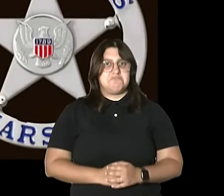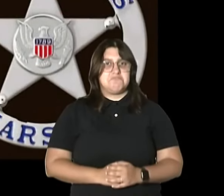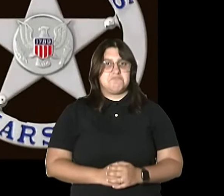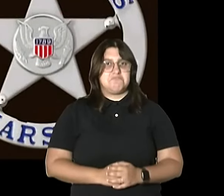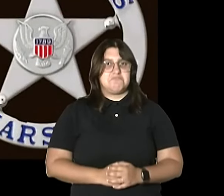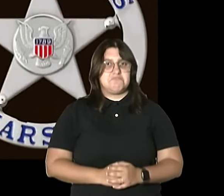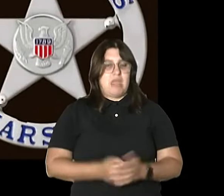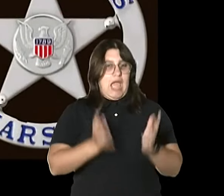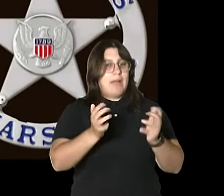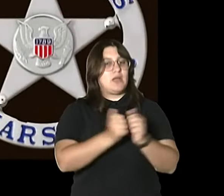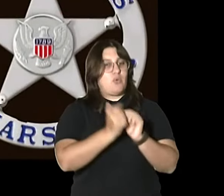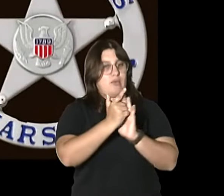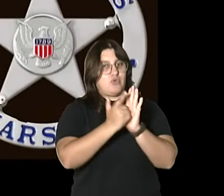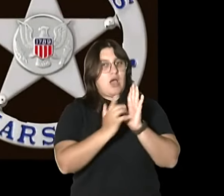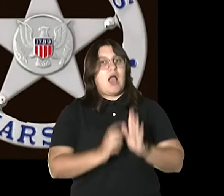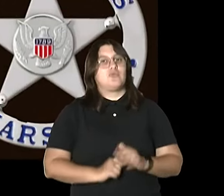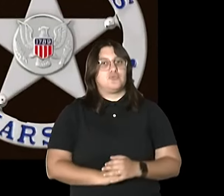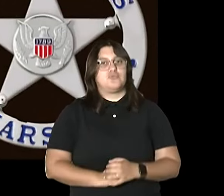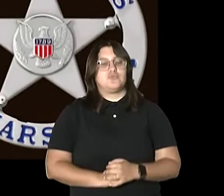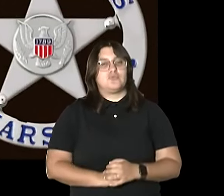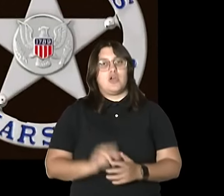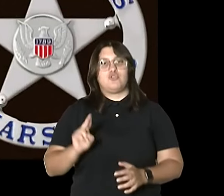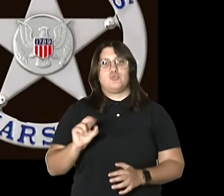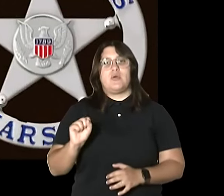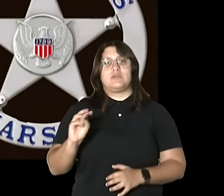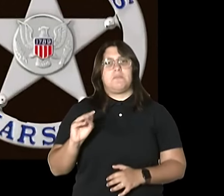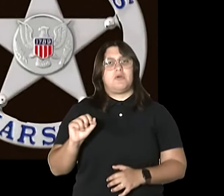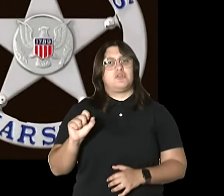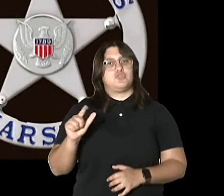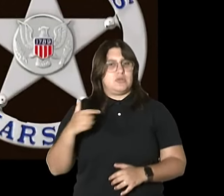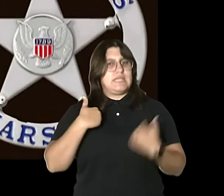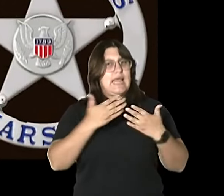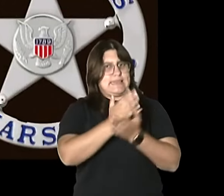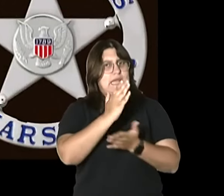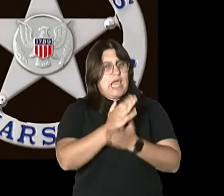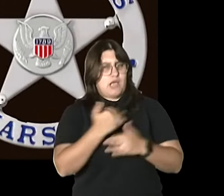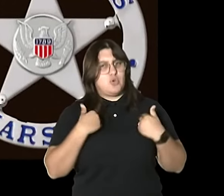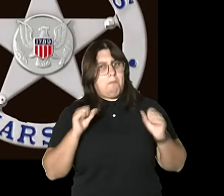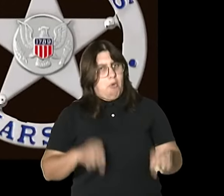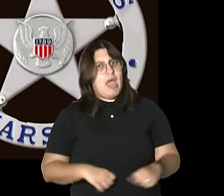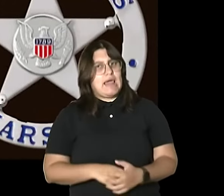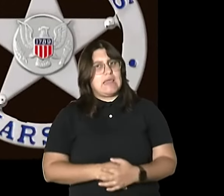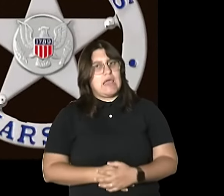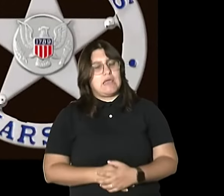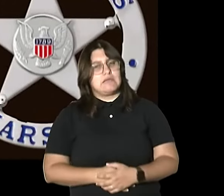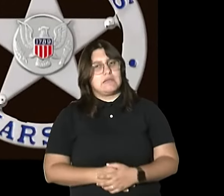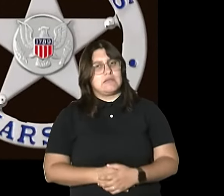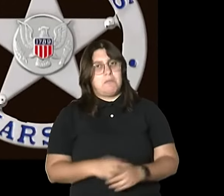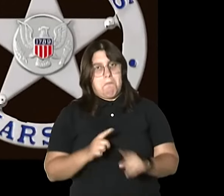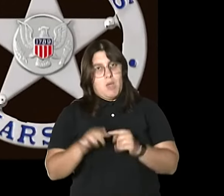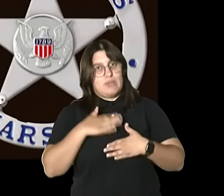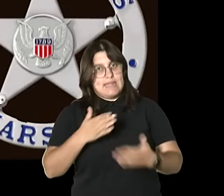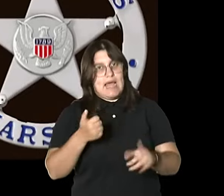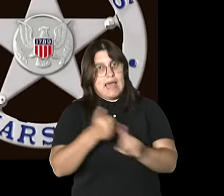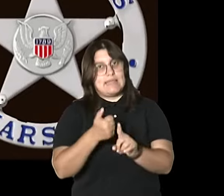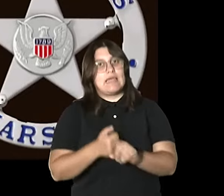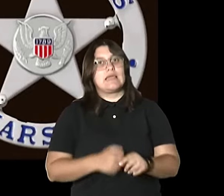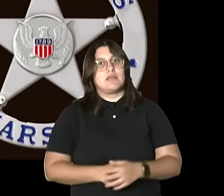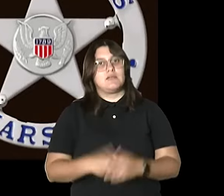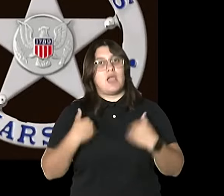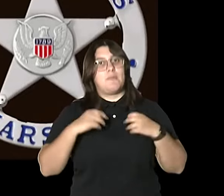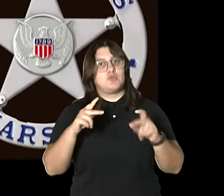a habla con un abogado el smer va a garantizar todos tus derechos porque tienes tus derechos también J Entrégate tienes esa oportunidad